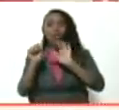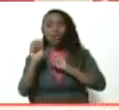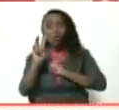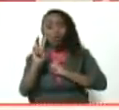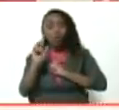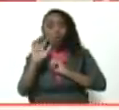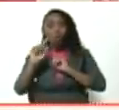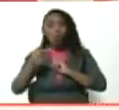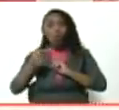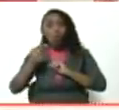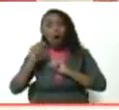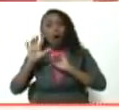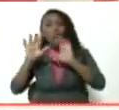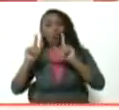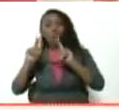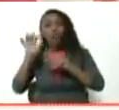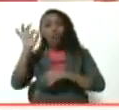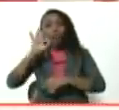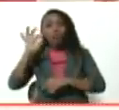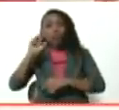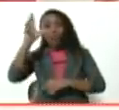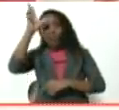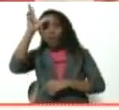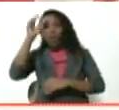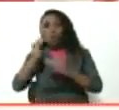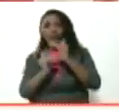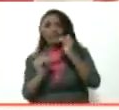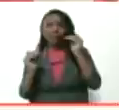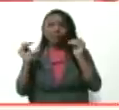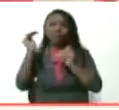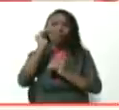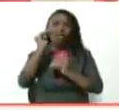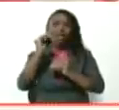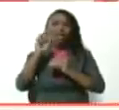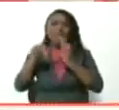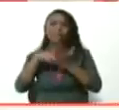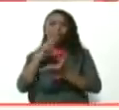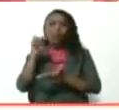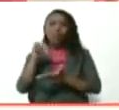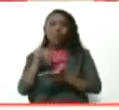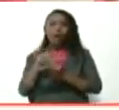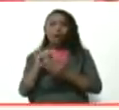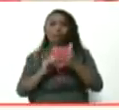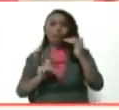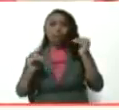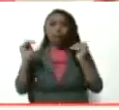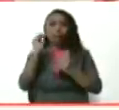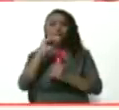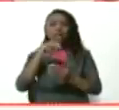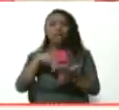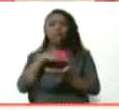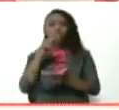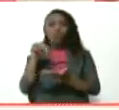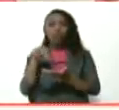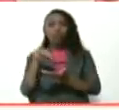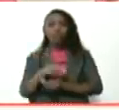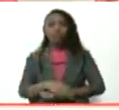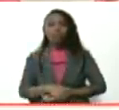62,11%. Está Falcón un poco más arriba del promedio nacional. Está más arriba del promedio nacional.